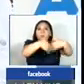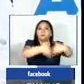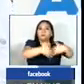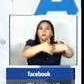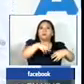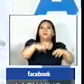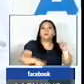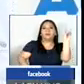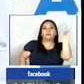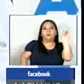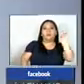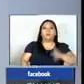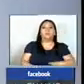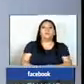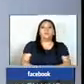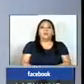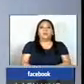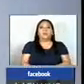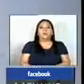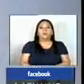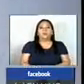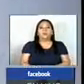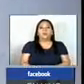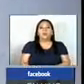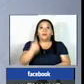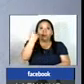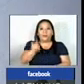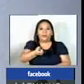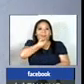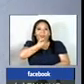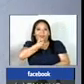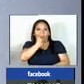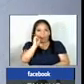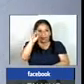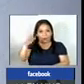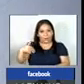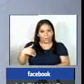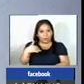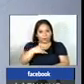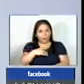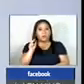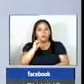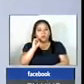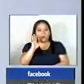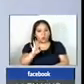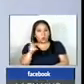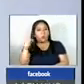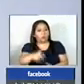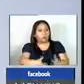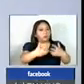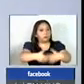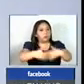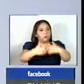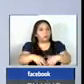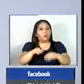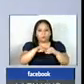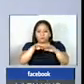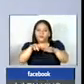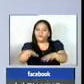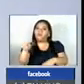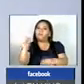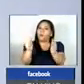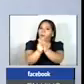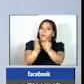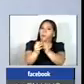área metropolitana de San Salvador. De acuerdo al titular de ANDA, el servicio de agua potable para el Gran San Salvador tiene una deficiencia